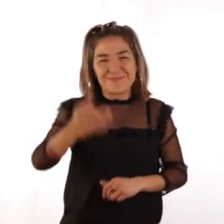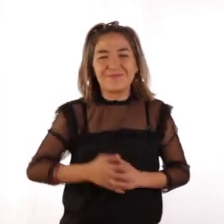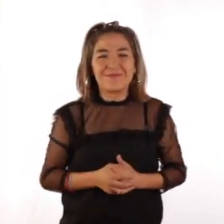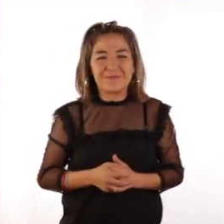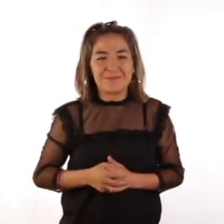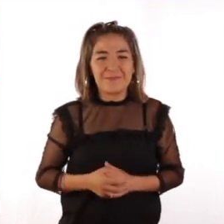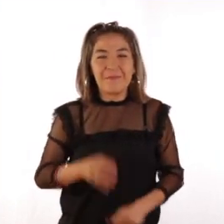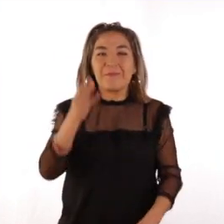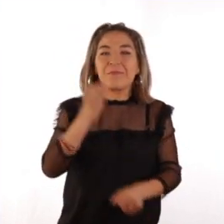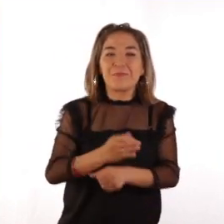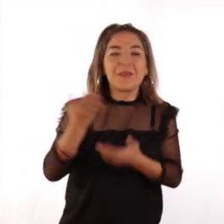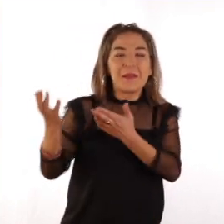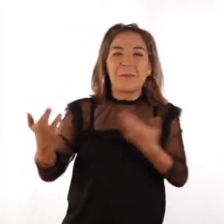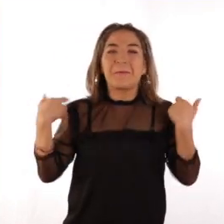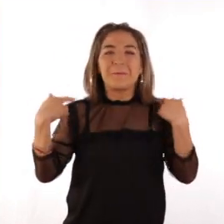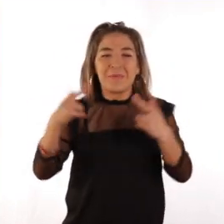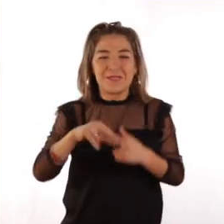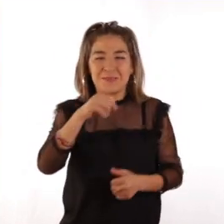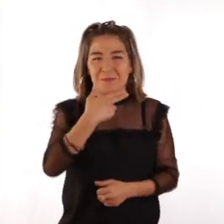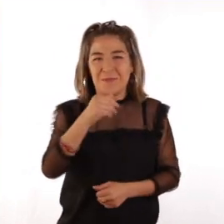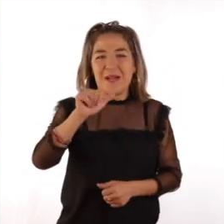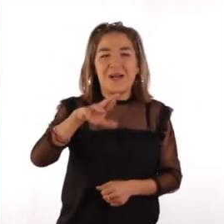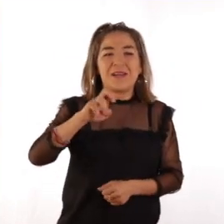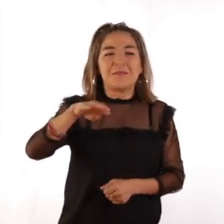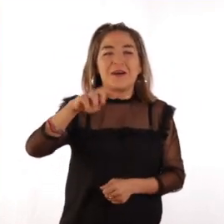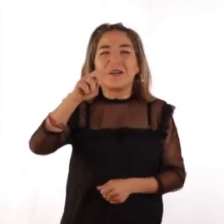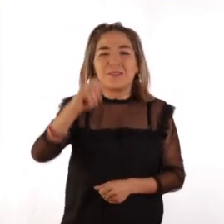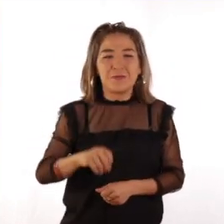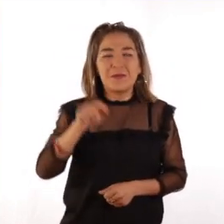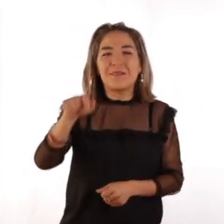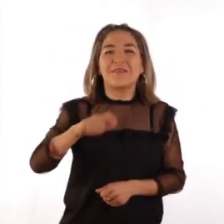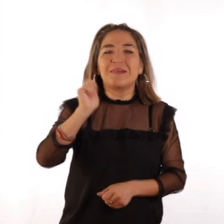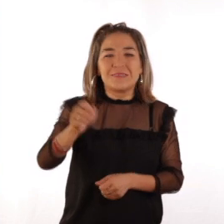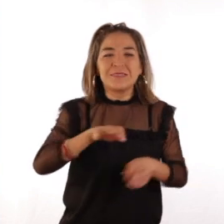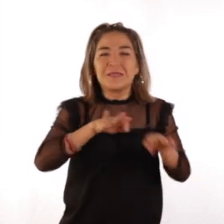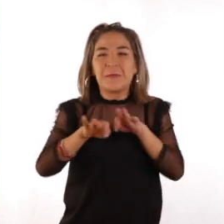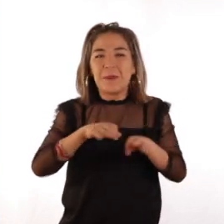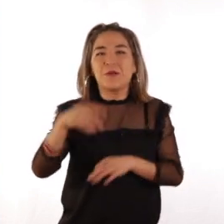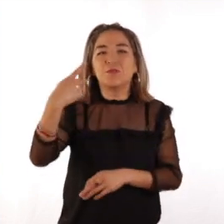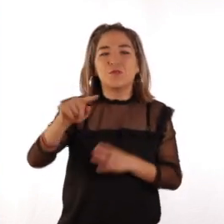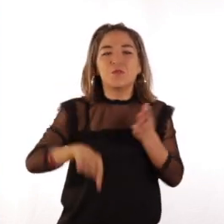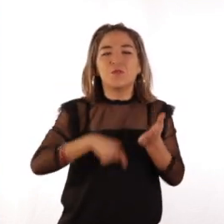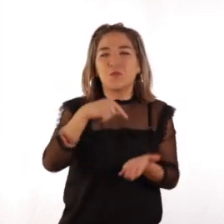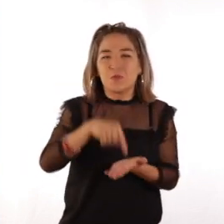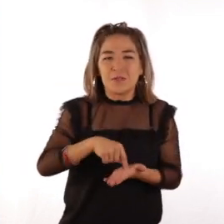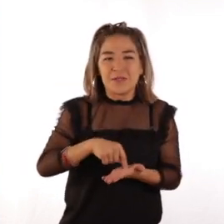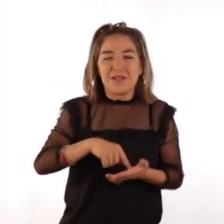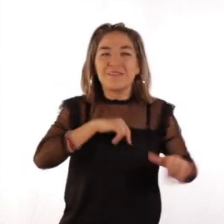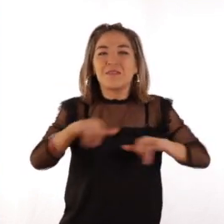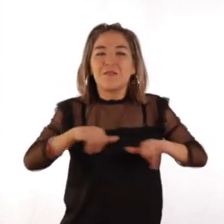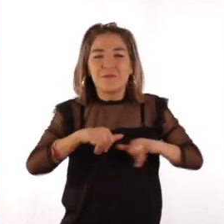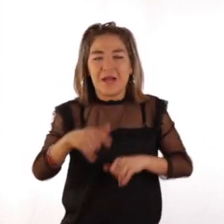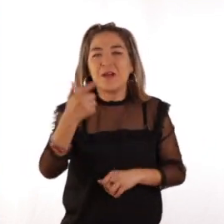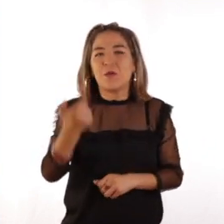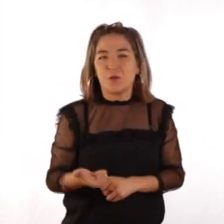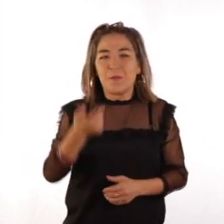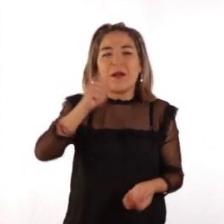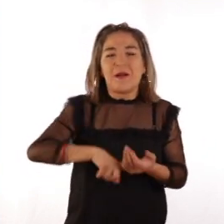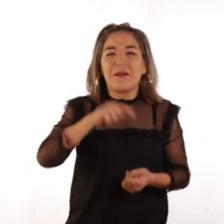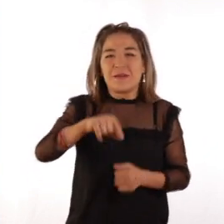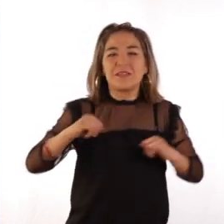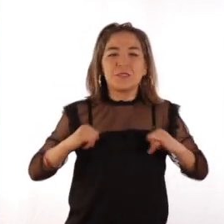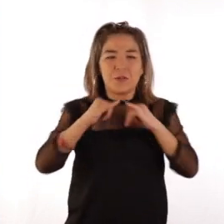¡Tiempo! Estamos con el maestro Armando García de León Loza, quien trabaja en el Departamento de